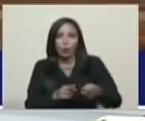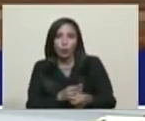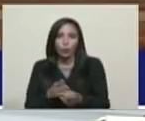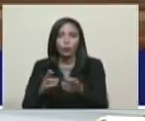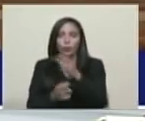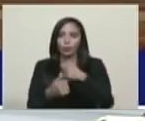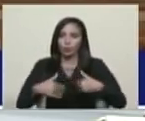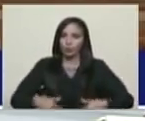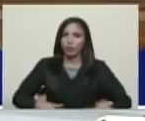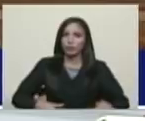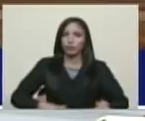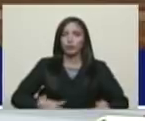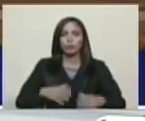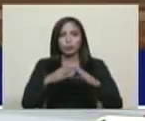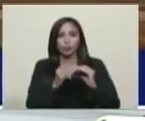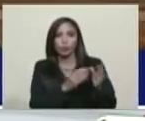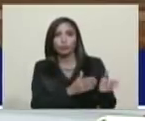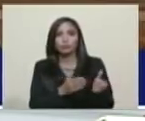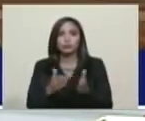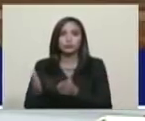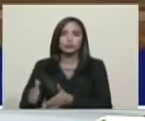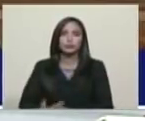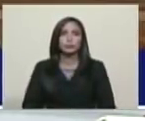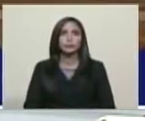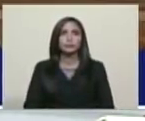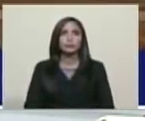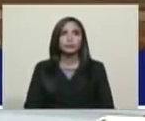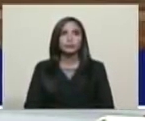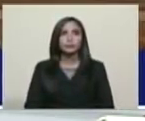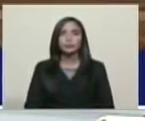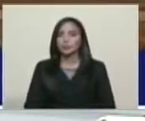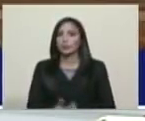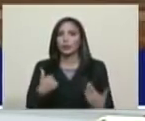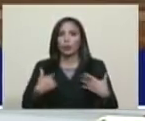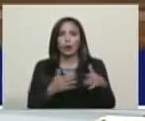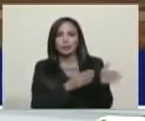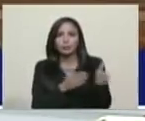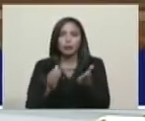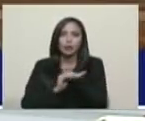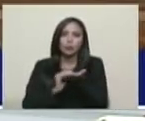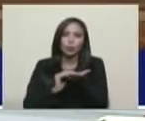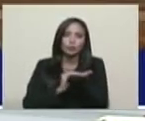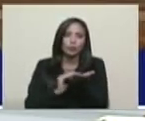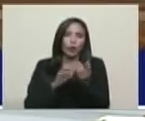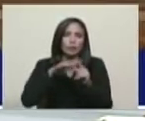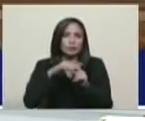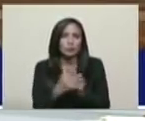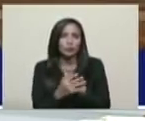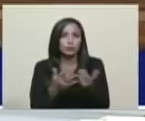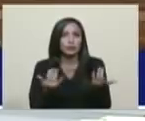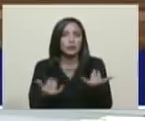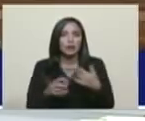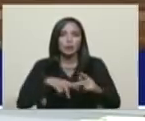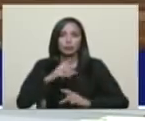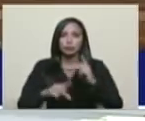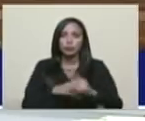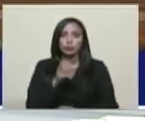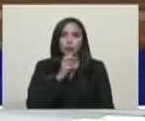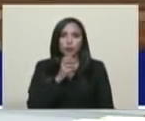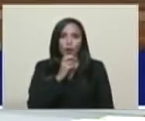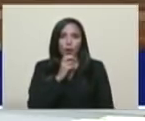por ordenar ese caos de la producción de oro,